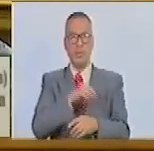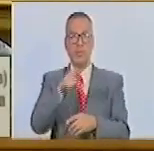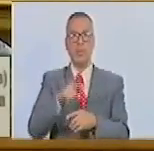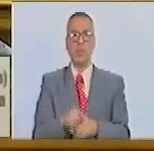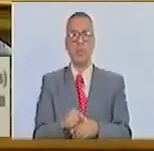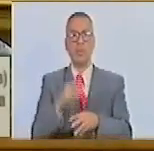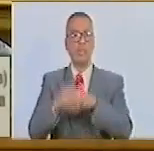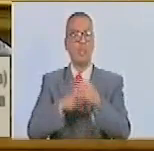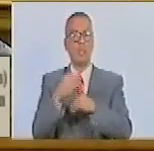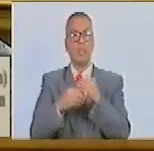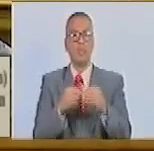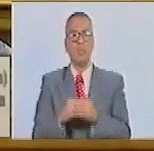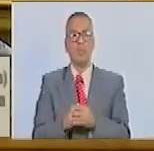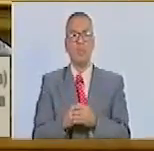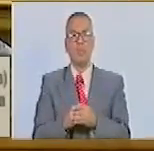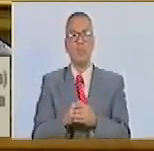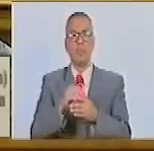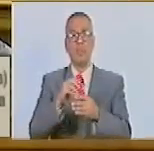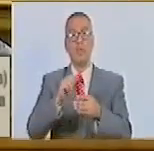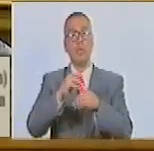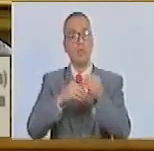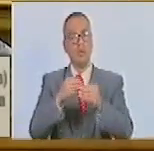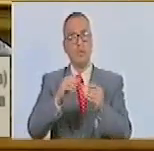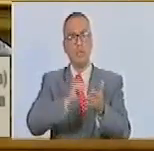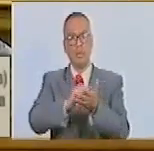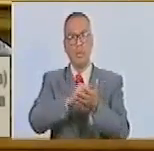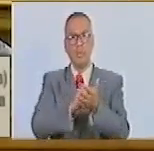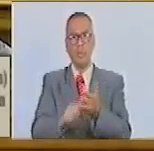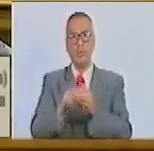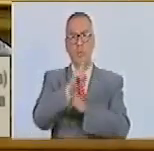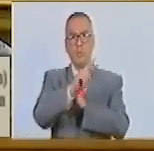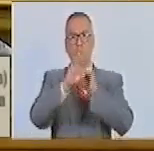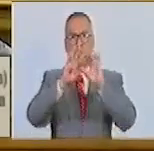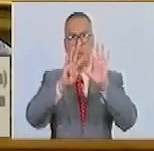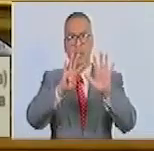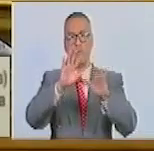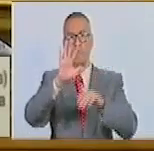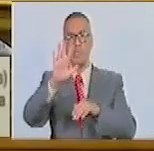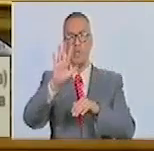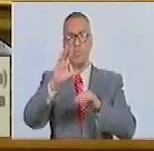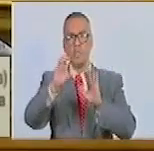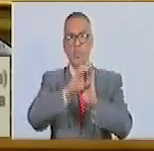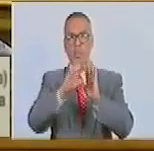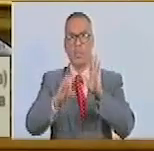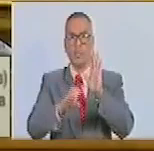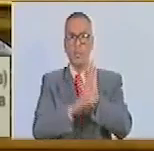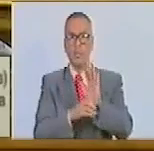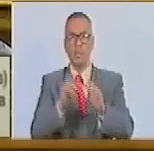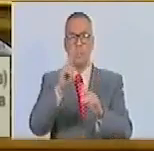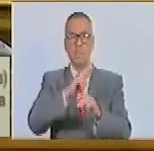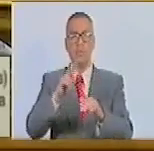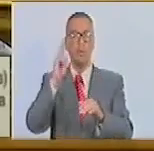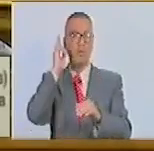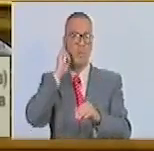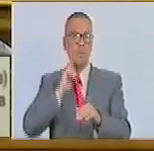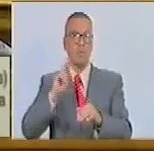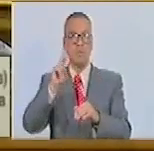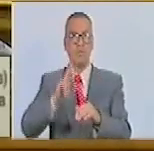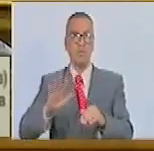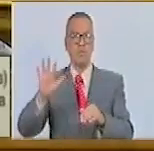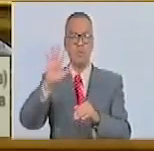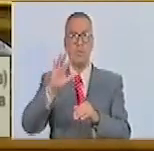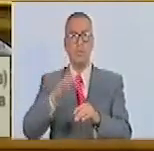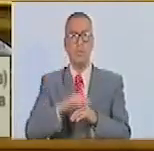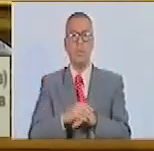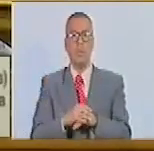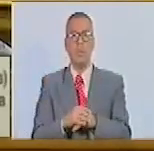de conformidad con lo que está establecido en el artículo 295 de la Constitución de la República Bolivariana